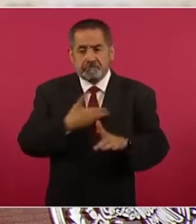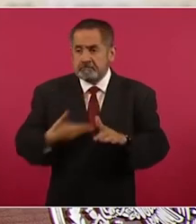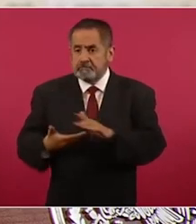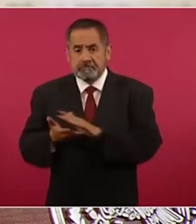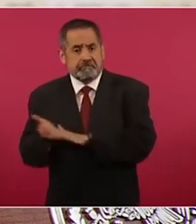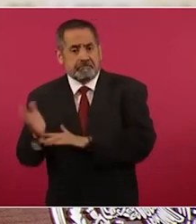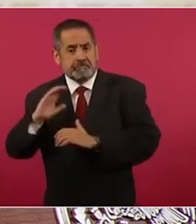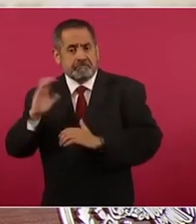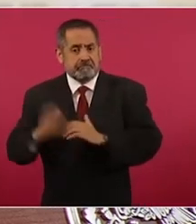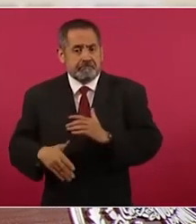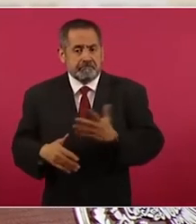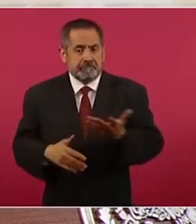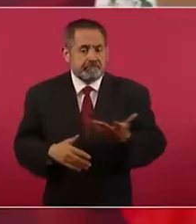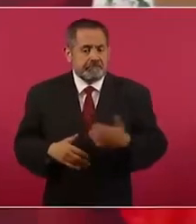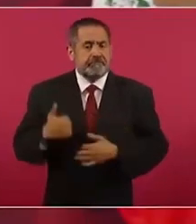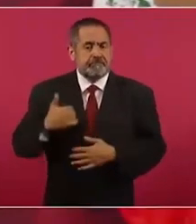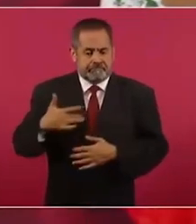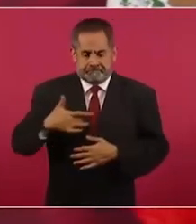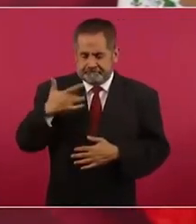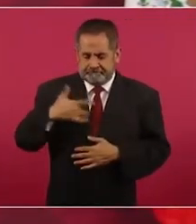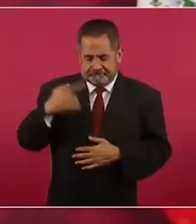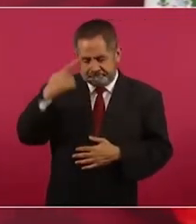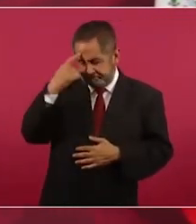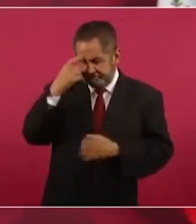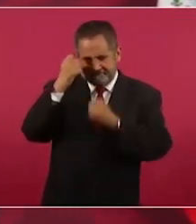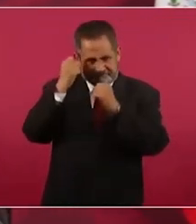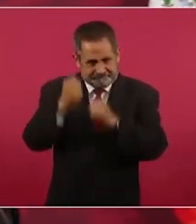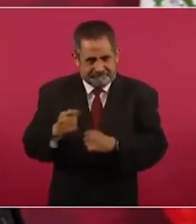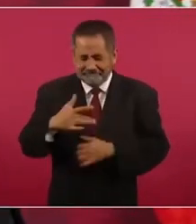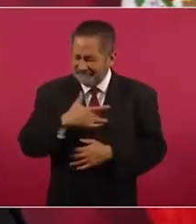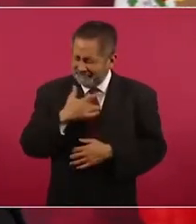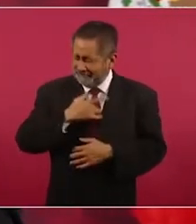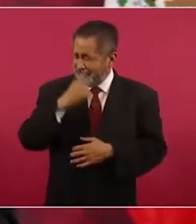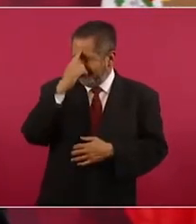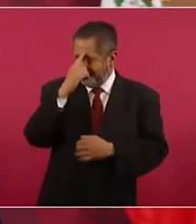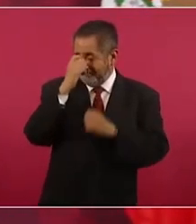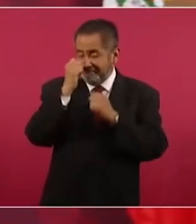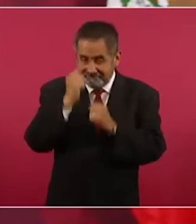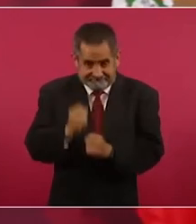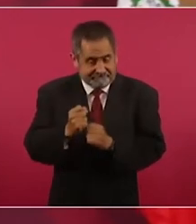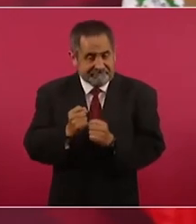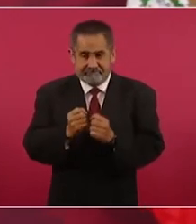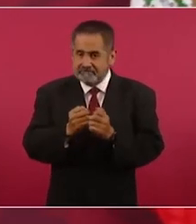Y tengo la convicción, la firme convicción,